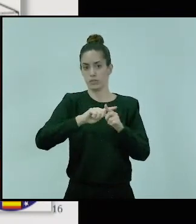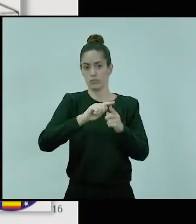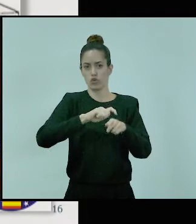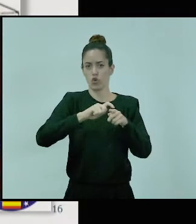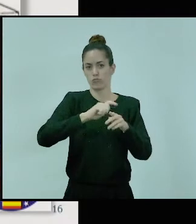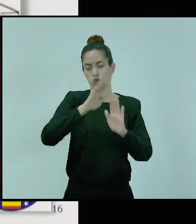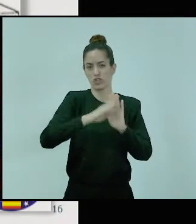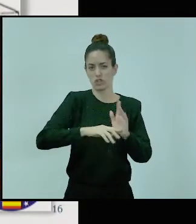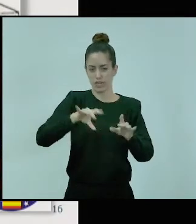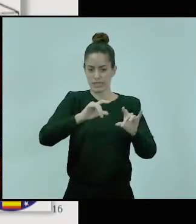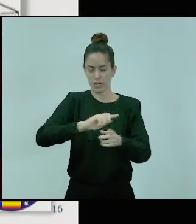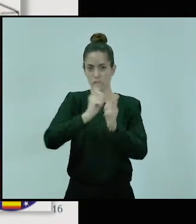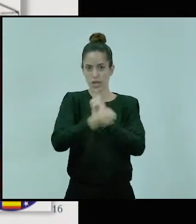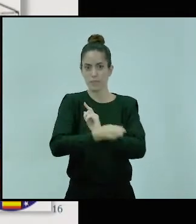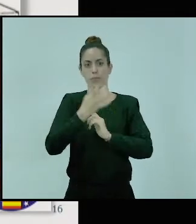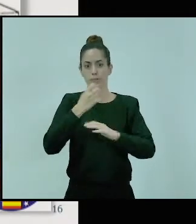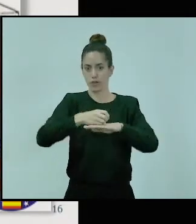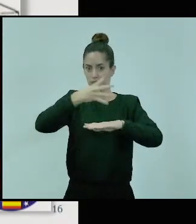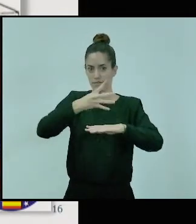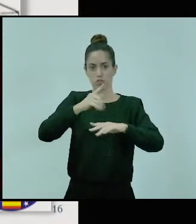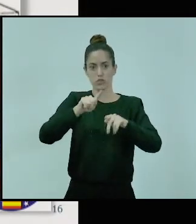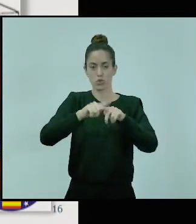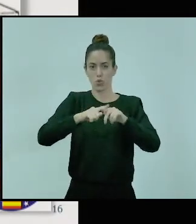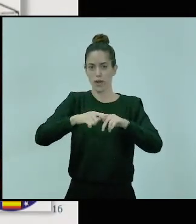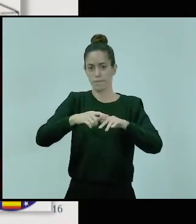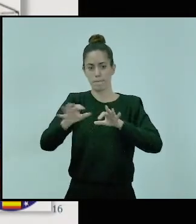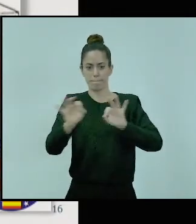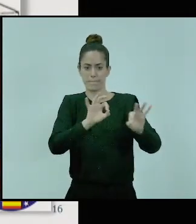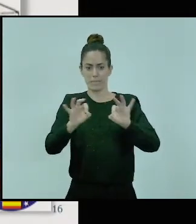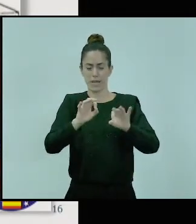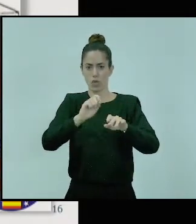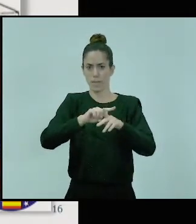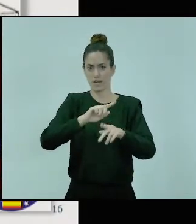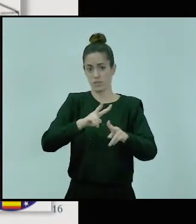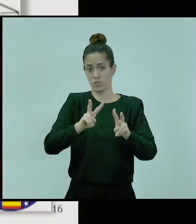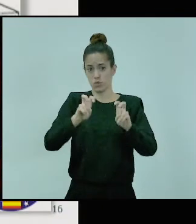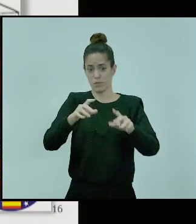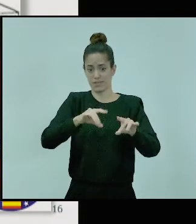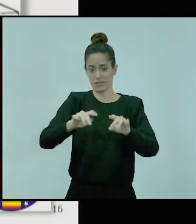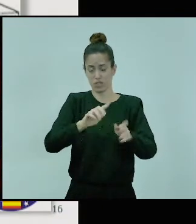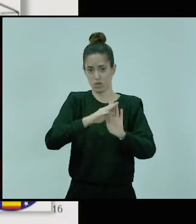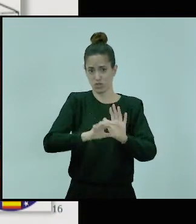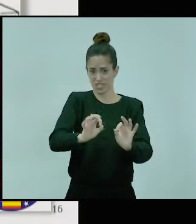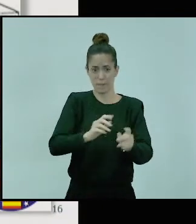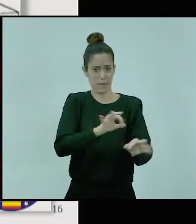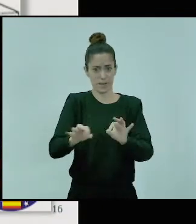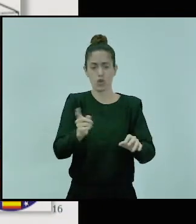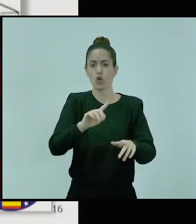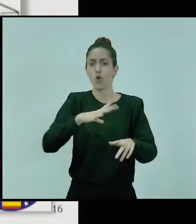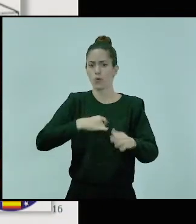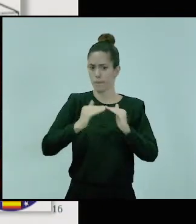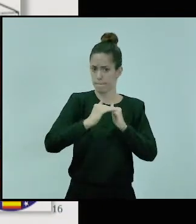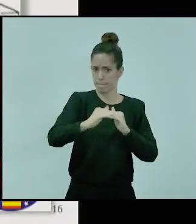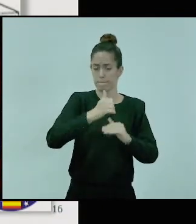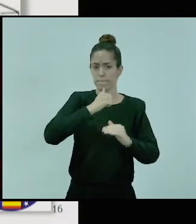terreno. En este caso, el edificio no estaba planificado para esas nuevas condiciones del terreno, que pueden ser condiciones